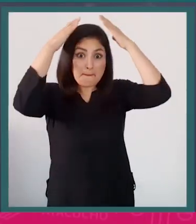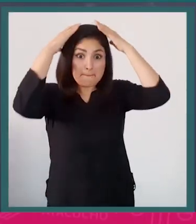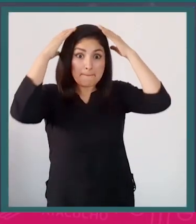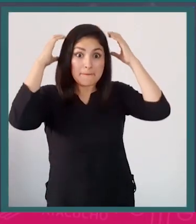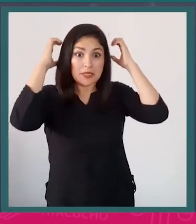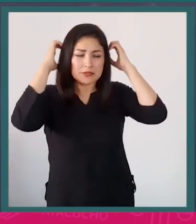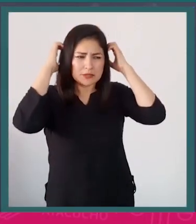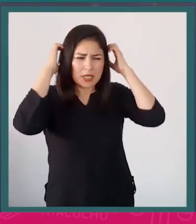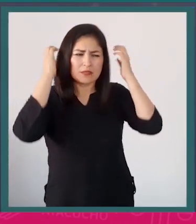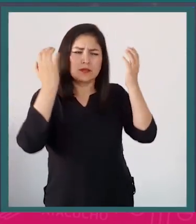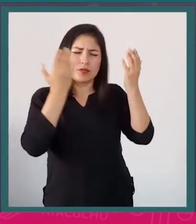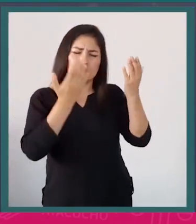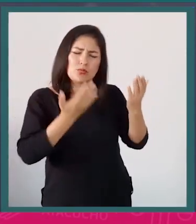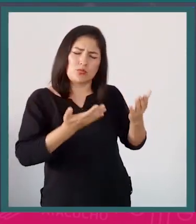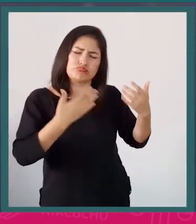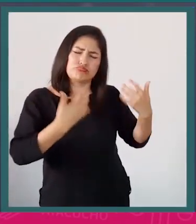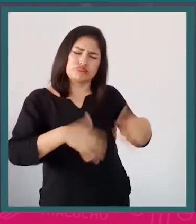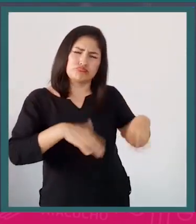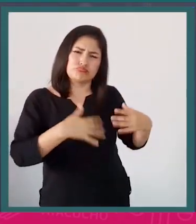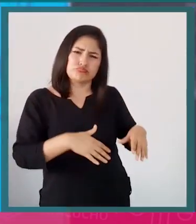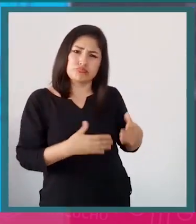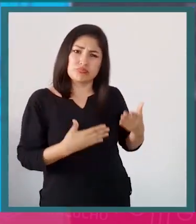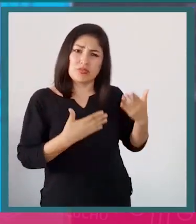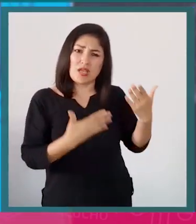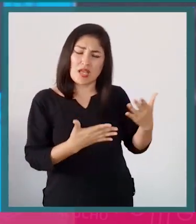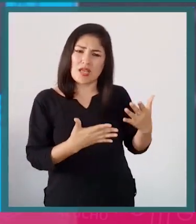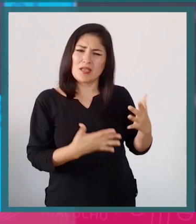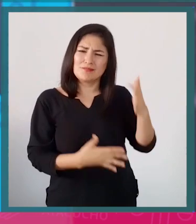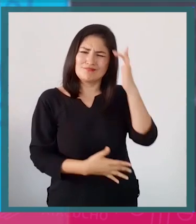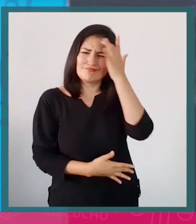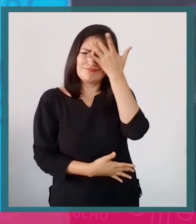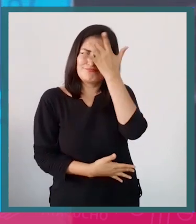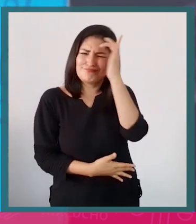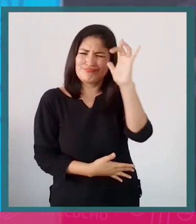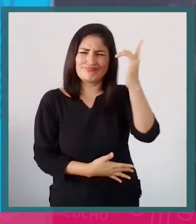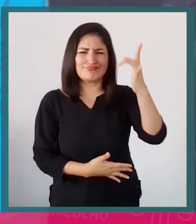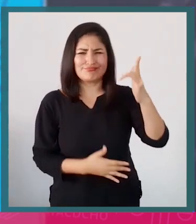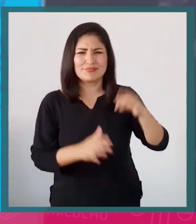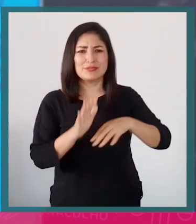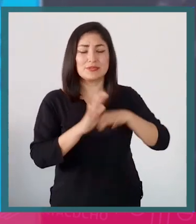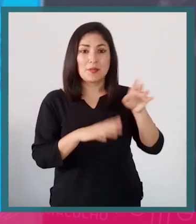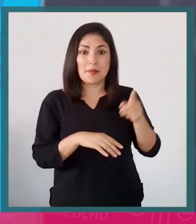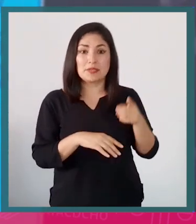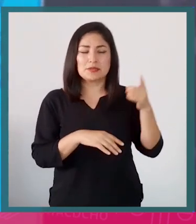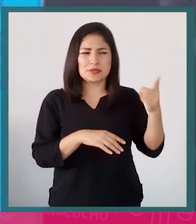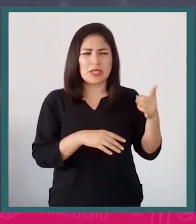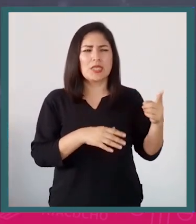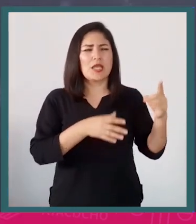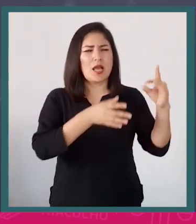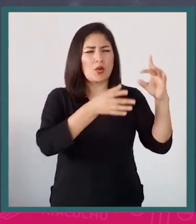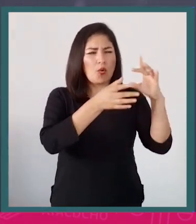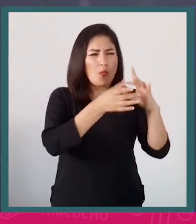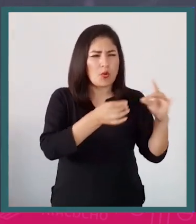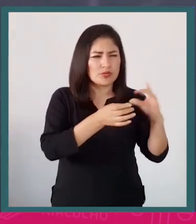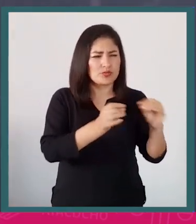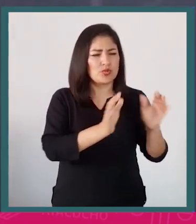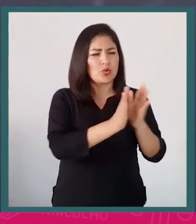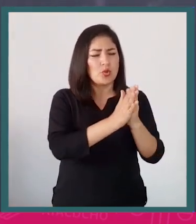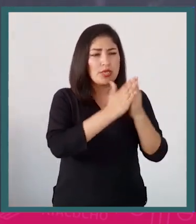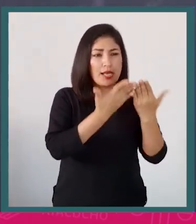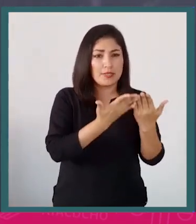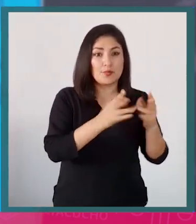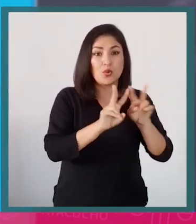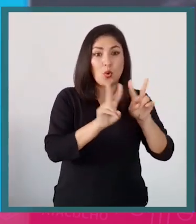Jorge Basadre, además, se lo merecía, ¿no? Porque estamos hablando de uno de los grandes intelectuales del siglo XX, que nos deja además